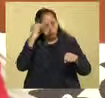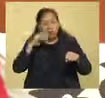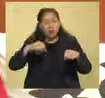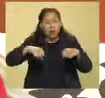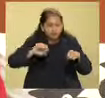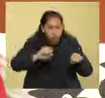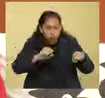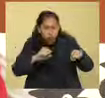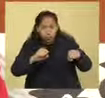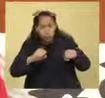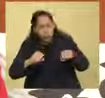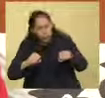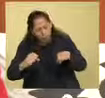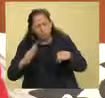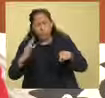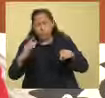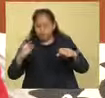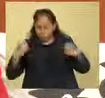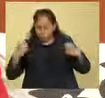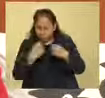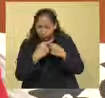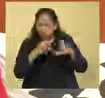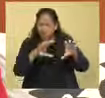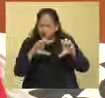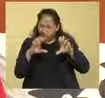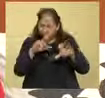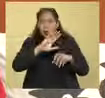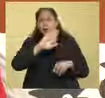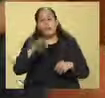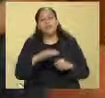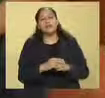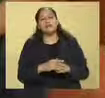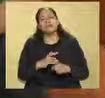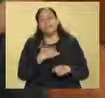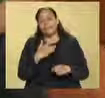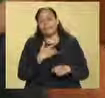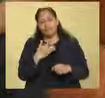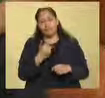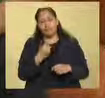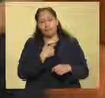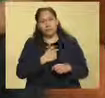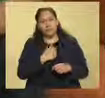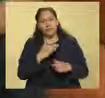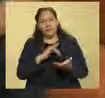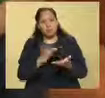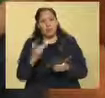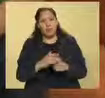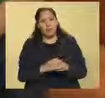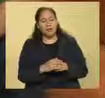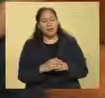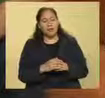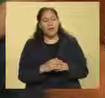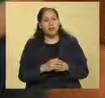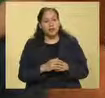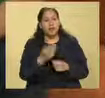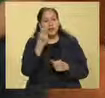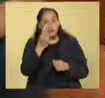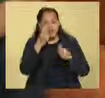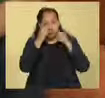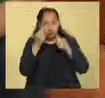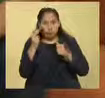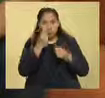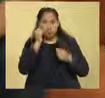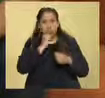hace darte cuenta de lo fácil que es tener un accidente en la calle lo siento gracias pero te damos en el cielo esa canción